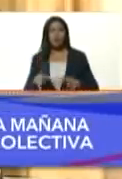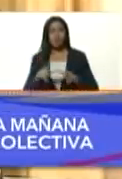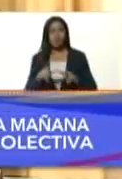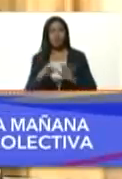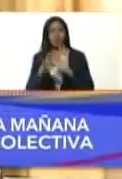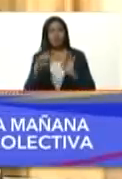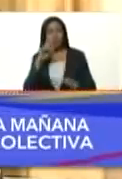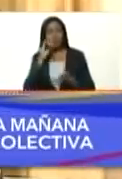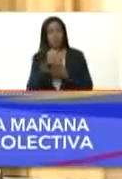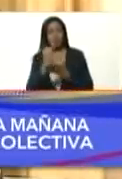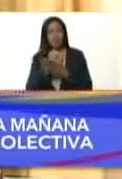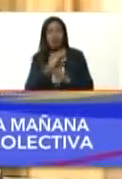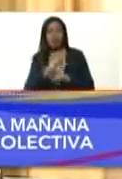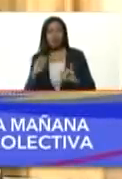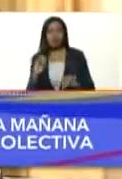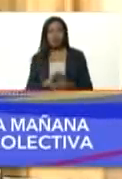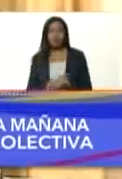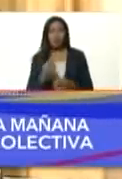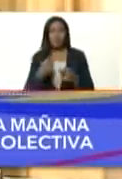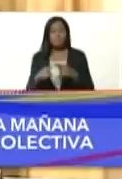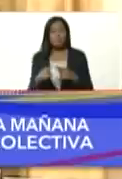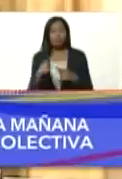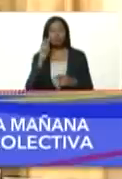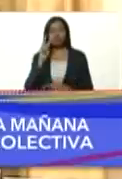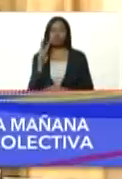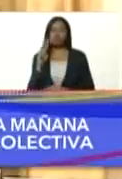ya comprobados, pero